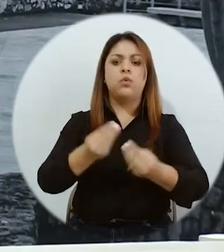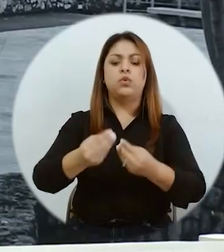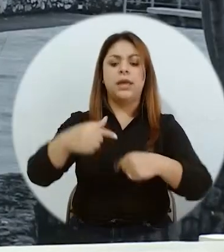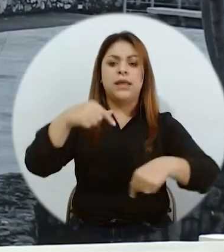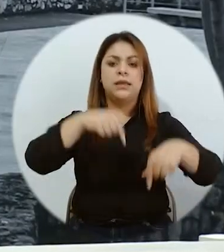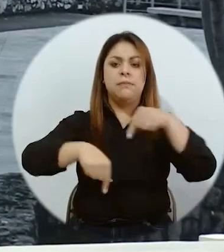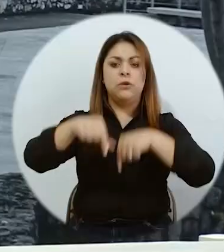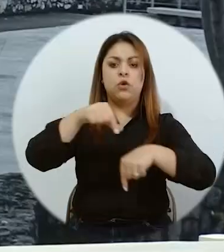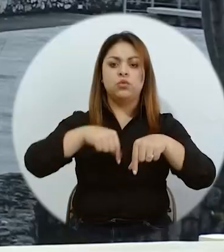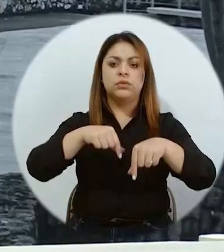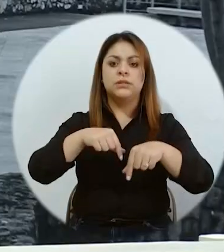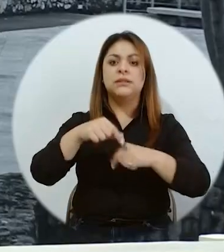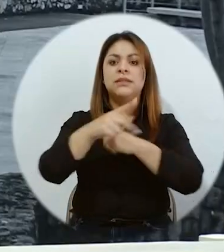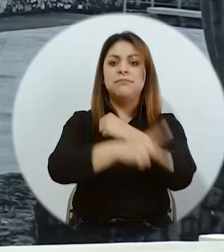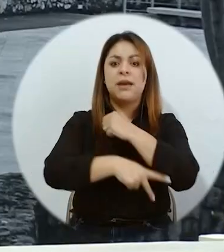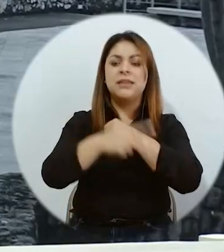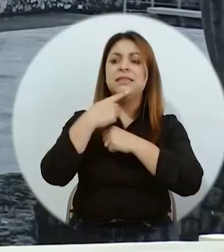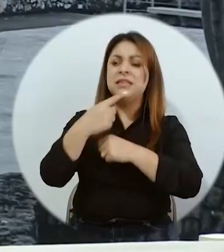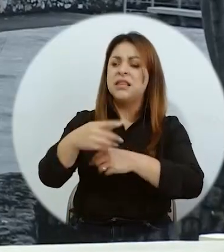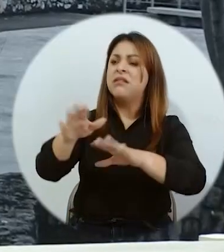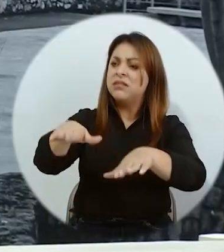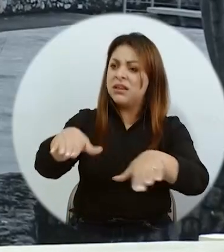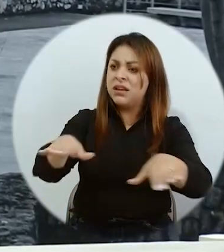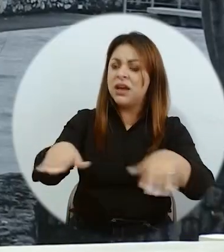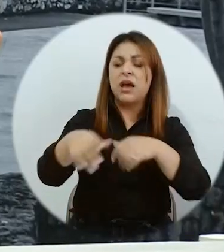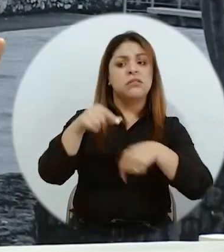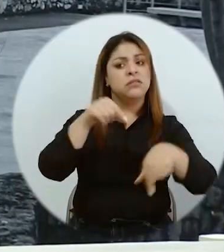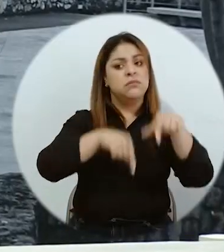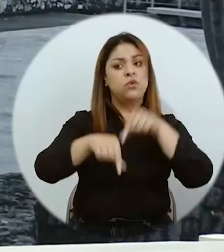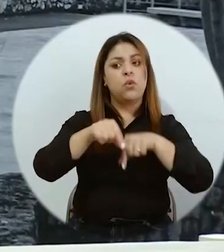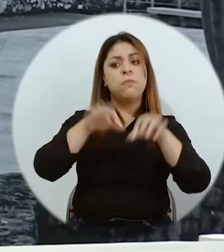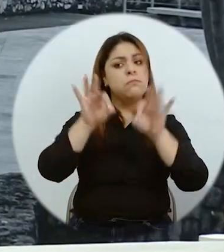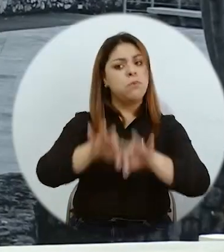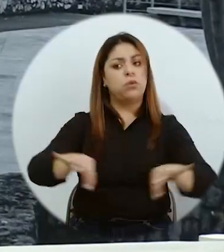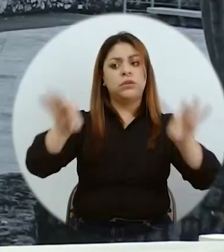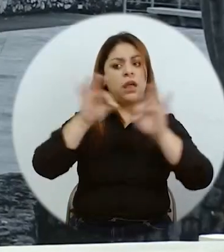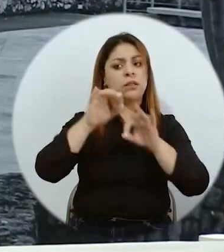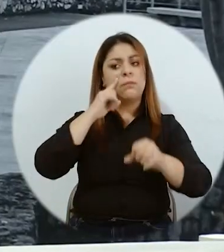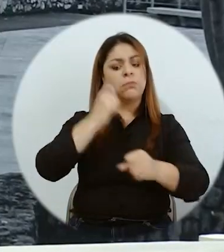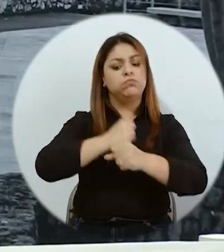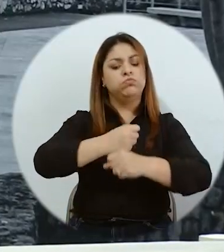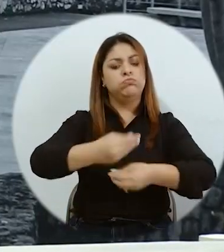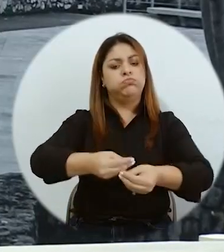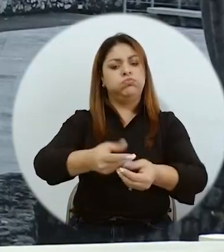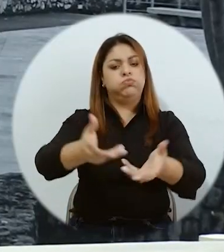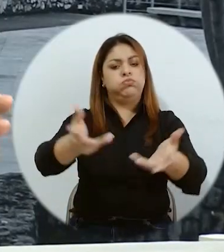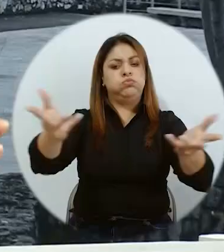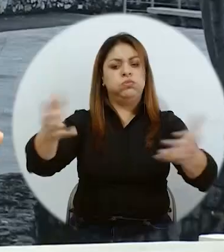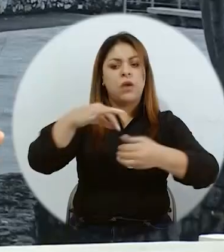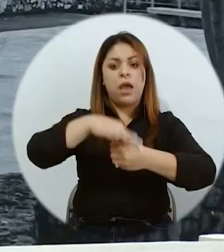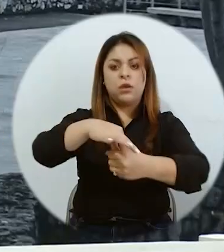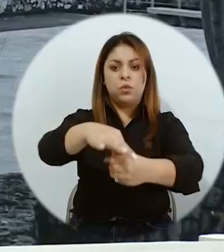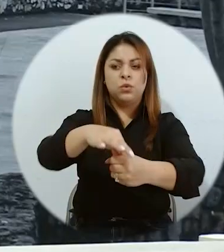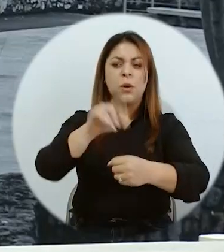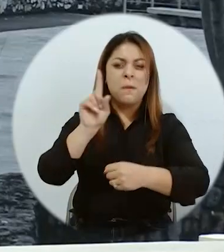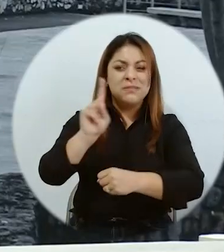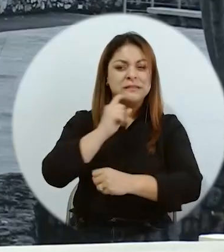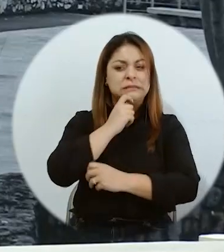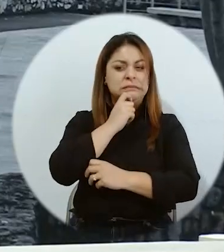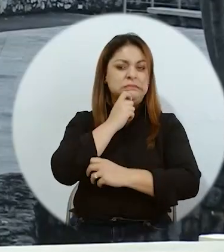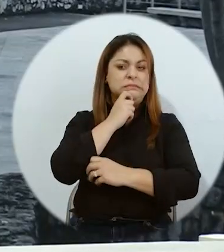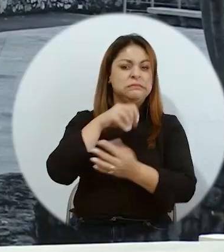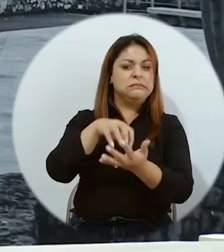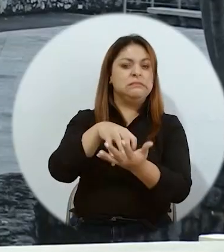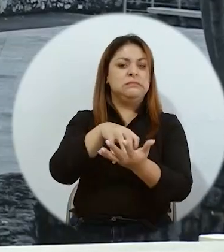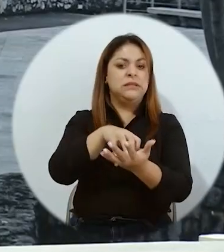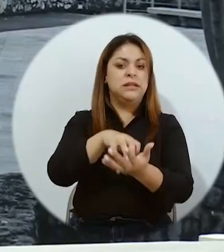en el país y donde termina la conclusión es que los agroquímicos son indispensables para asegurar la producción nacional, la producción agrícola. Bueno, eso es